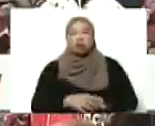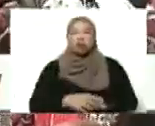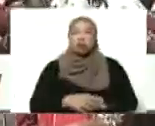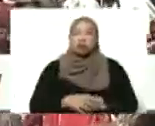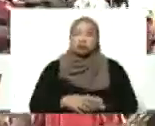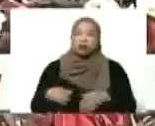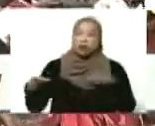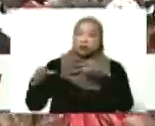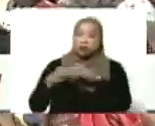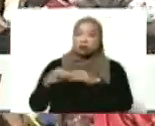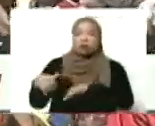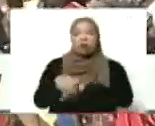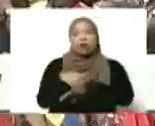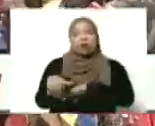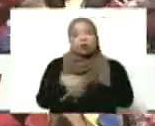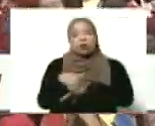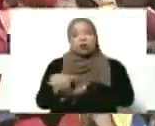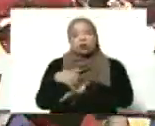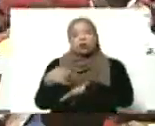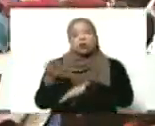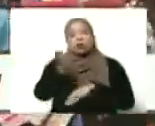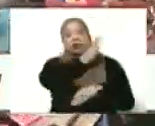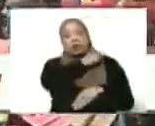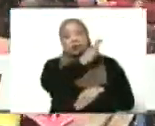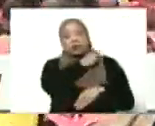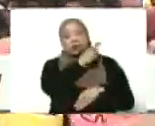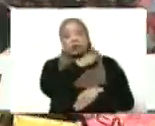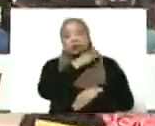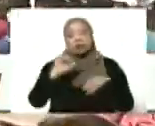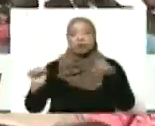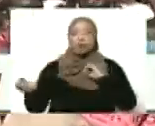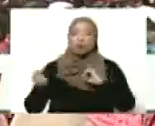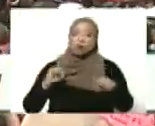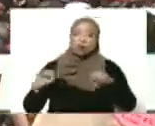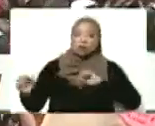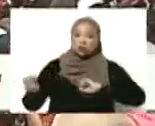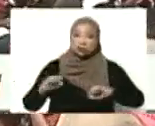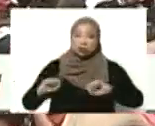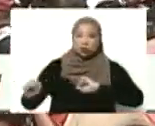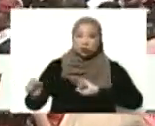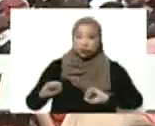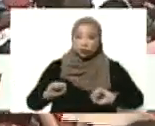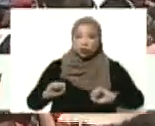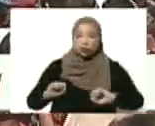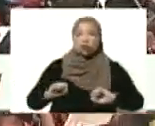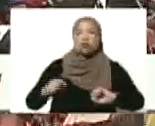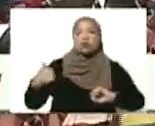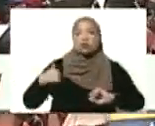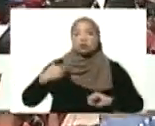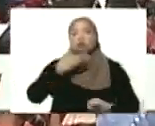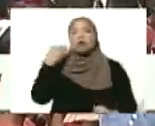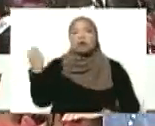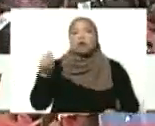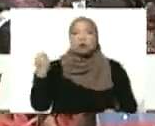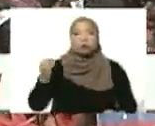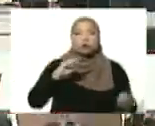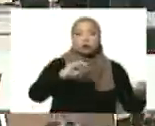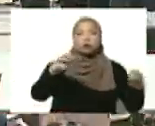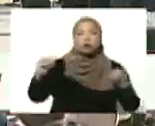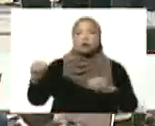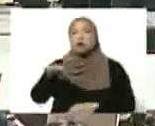del equipo de la calle, soy jefe de movilización. Hoy convoqué a los jóvenes, vinieron